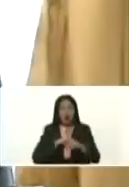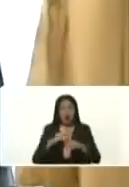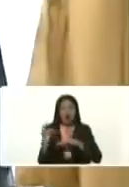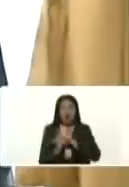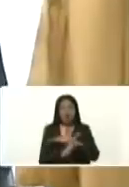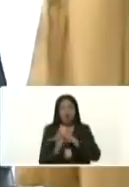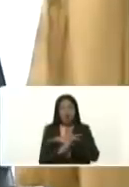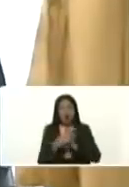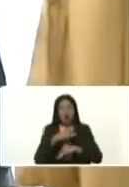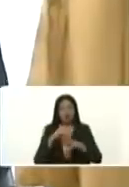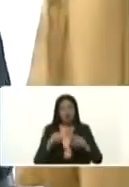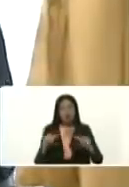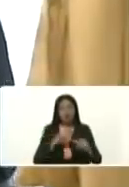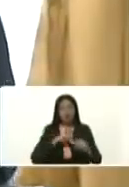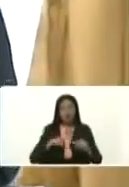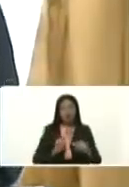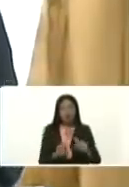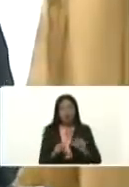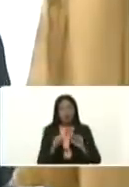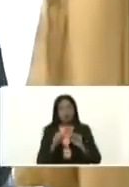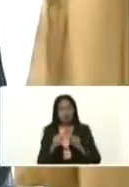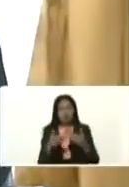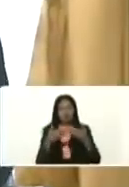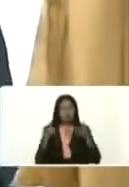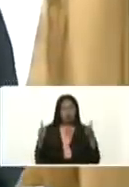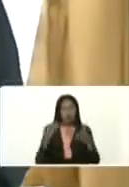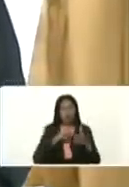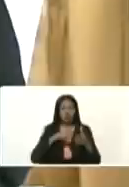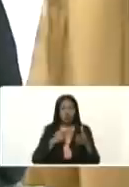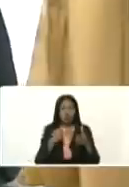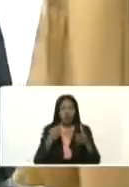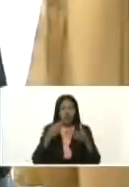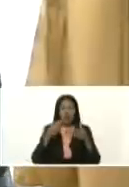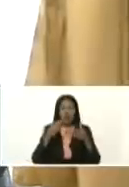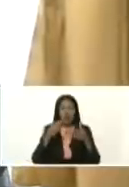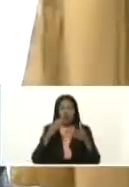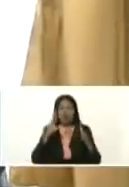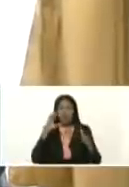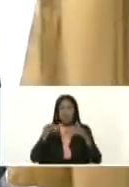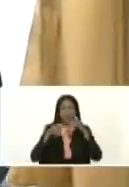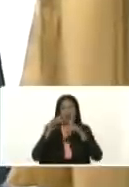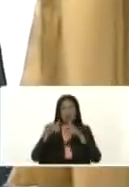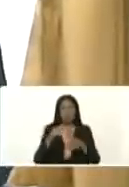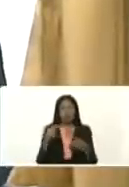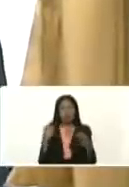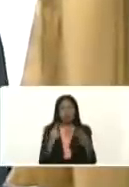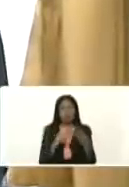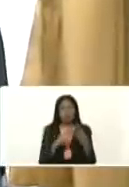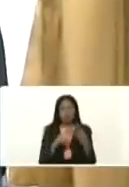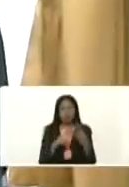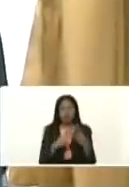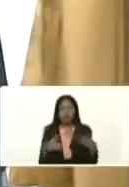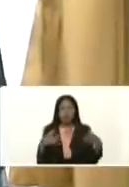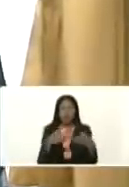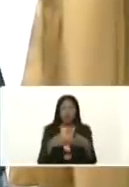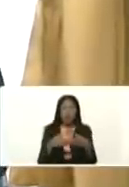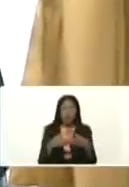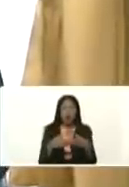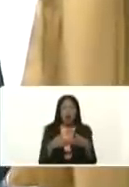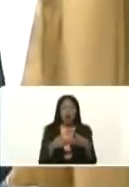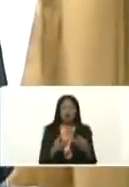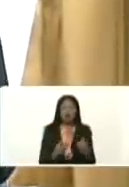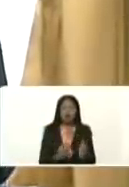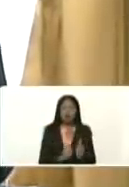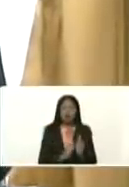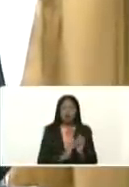fronteras en nuestro territorio para dar carta abierta a la delincuencia otra mesa presidente es la comisión económica que